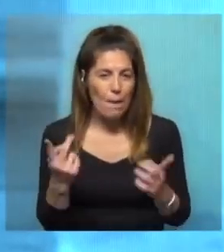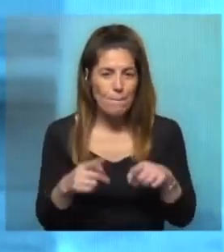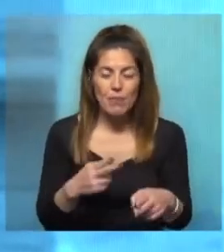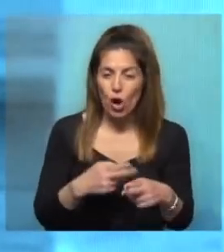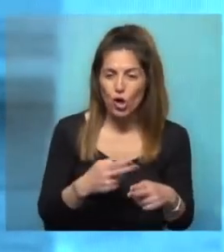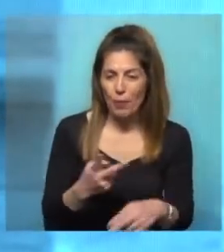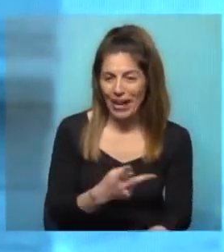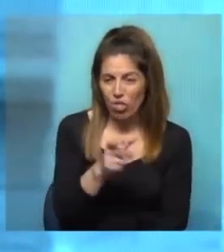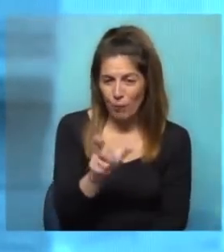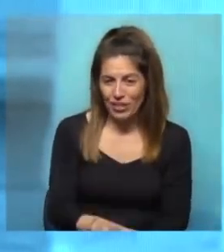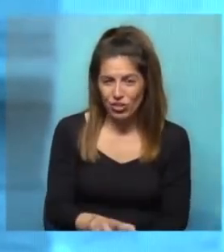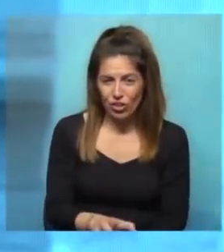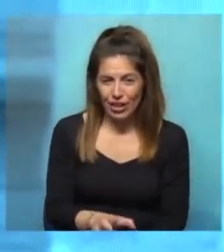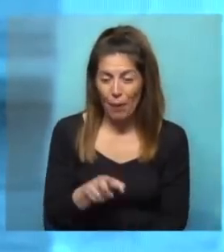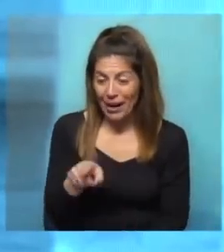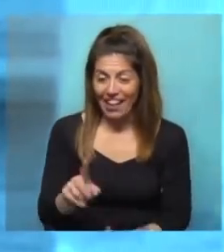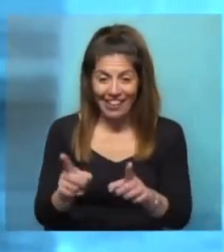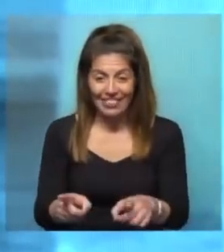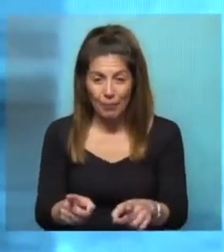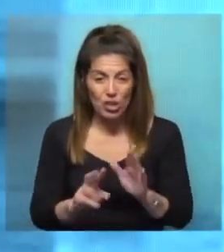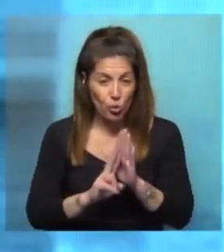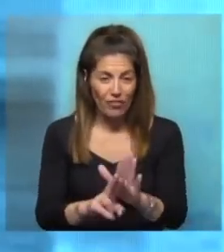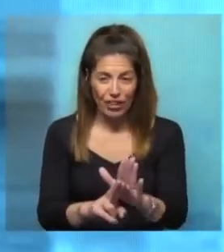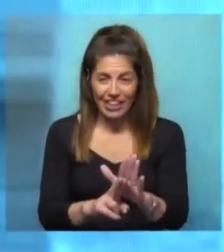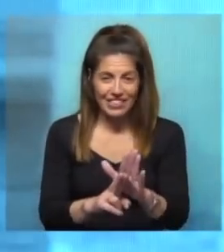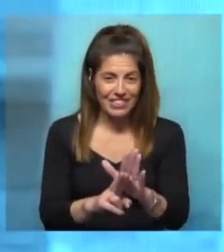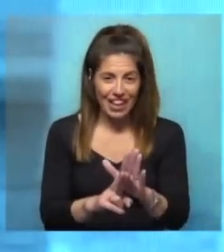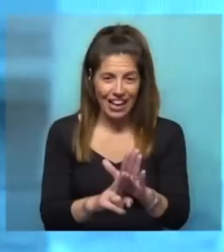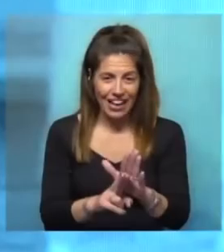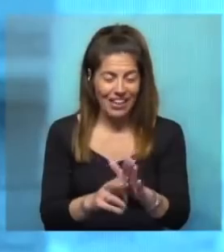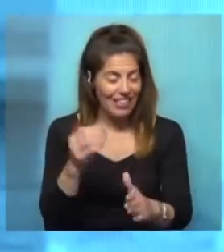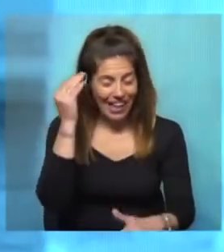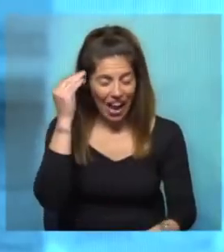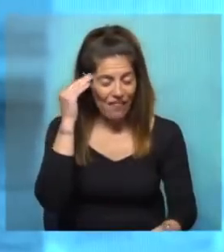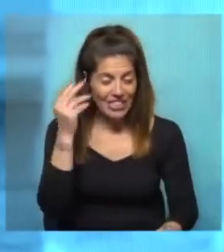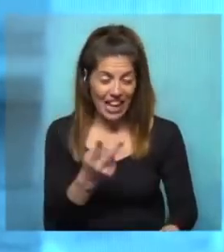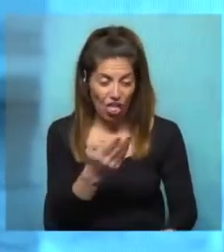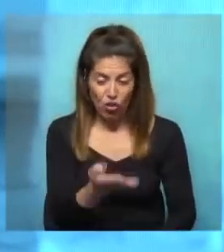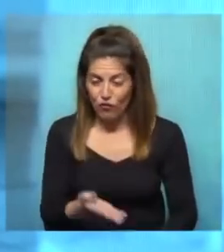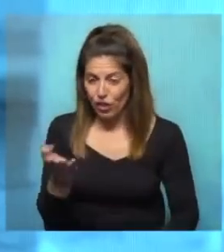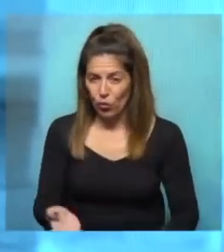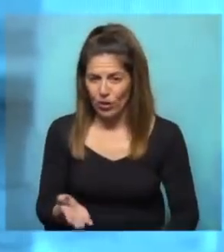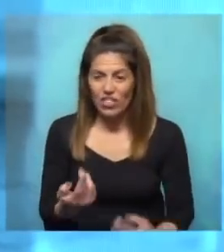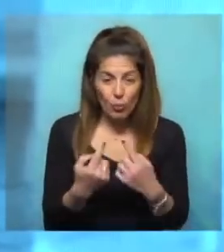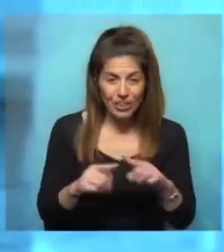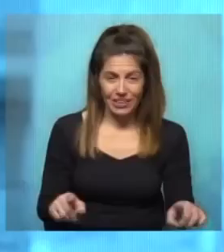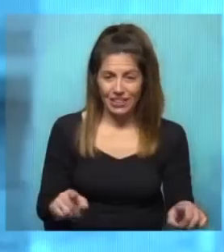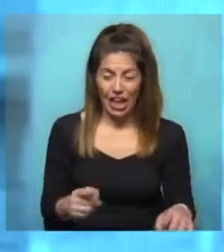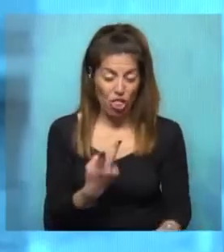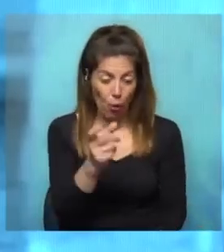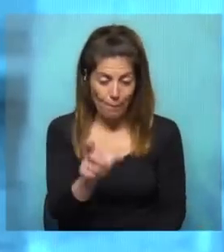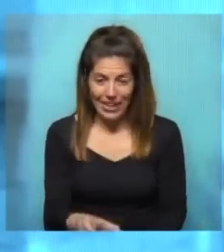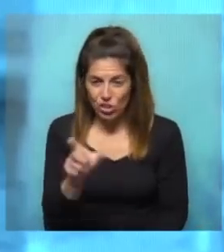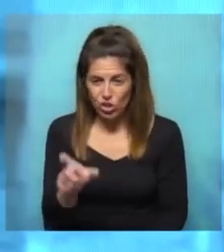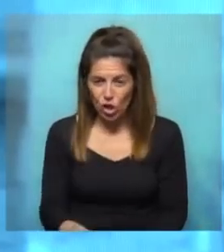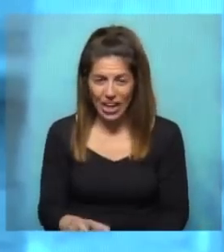para ambas personas que para él Incluso en su referencia psíquica de ambas figuras somos distintas somos dos personas